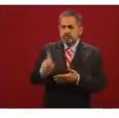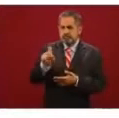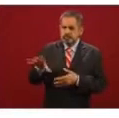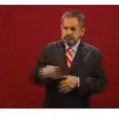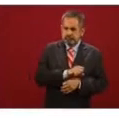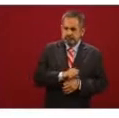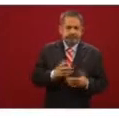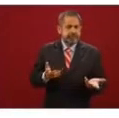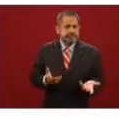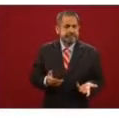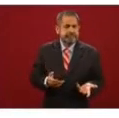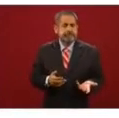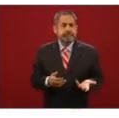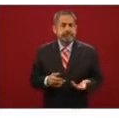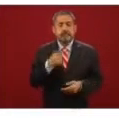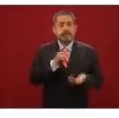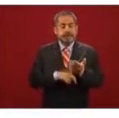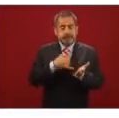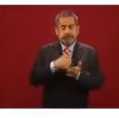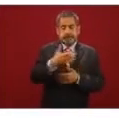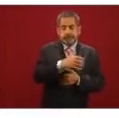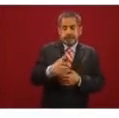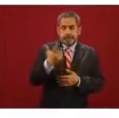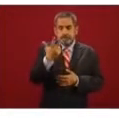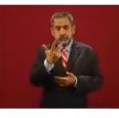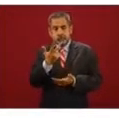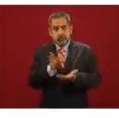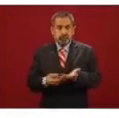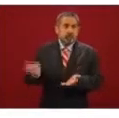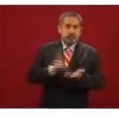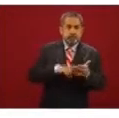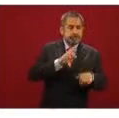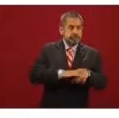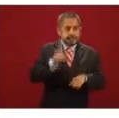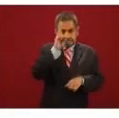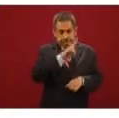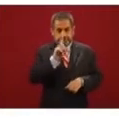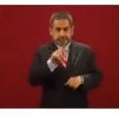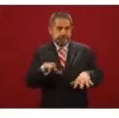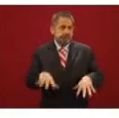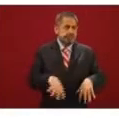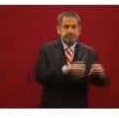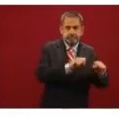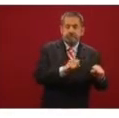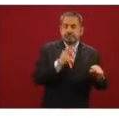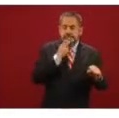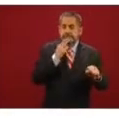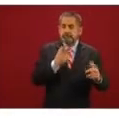y generalmente la agricultura utiliza 8 veces más que la industria. Entonces, los derechos que